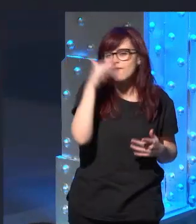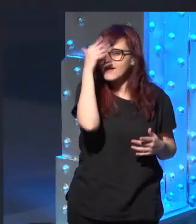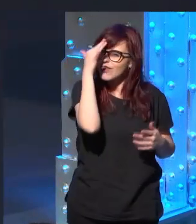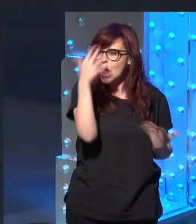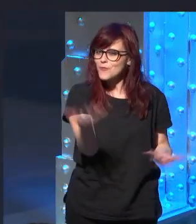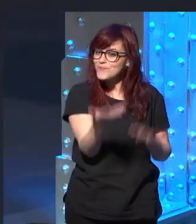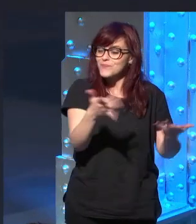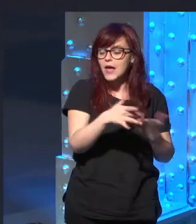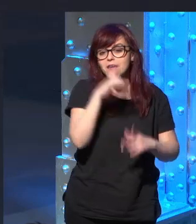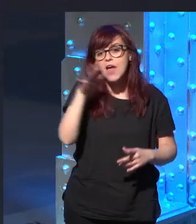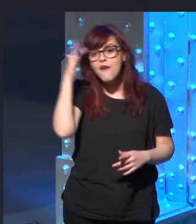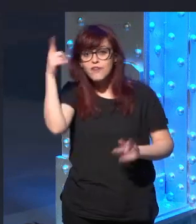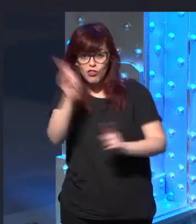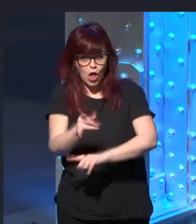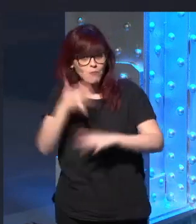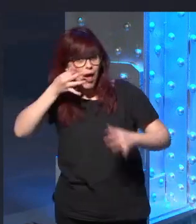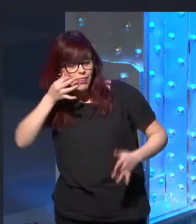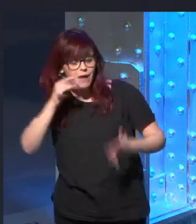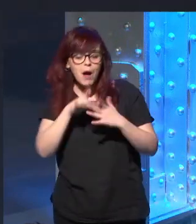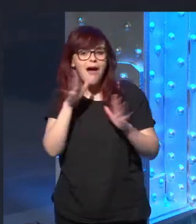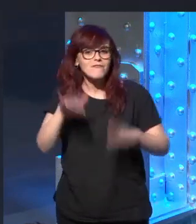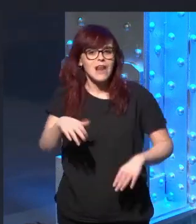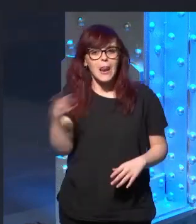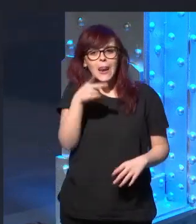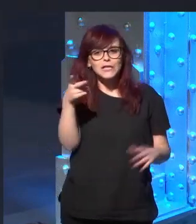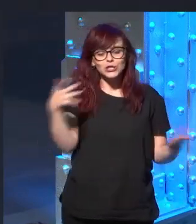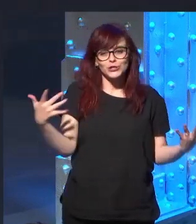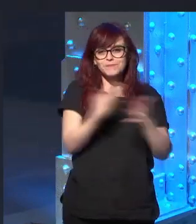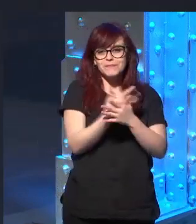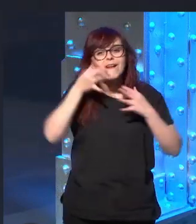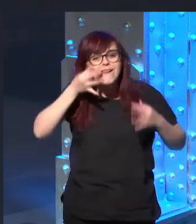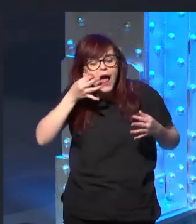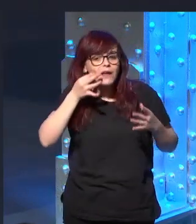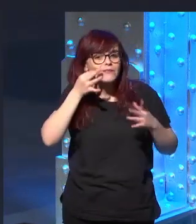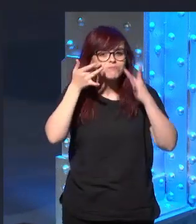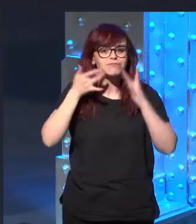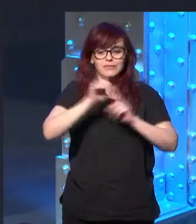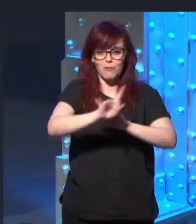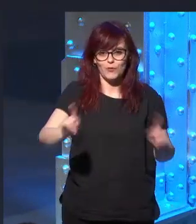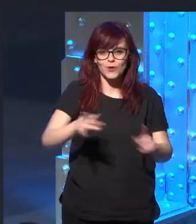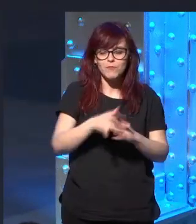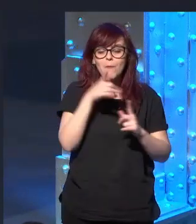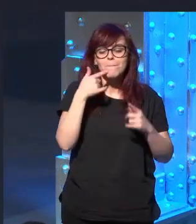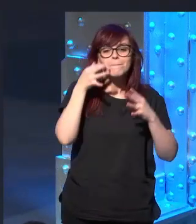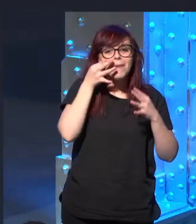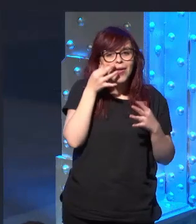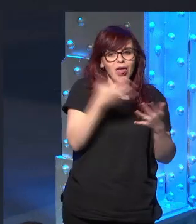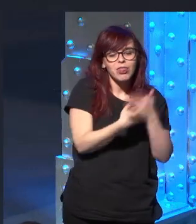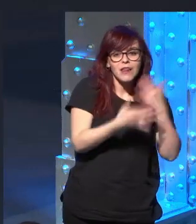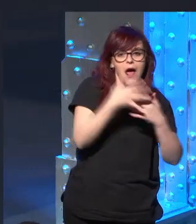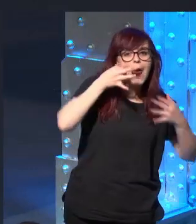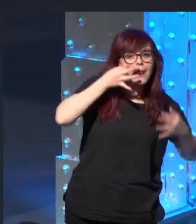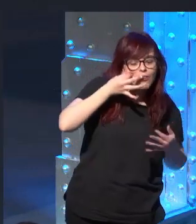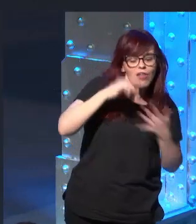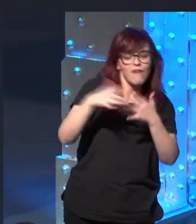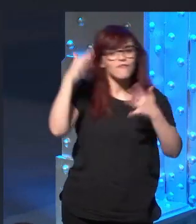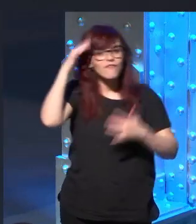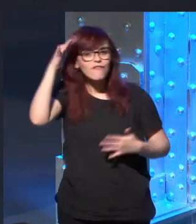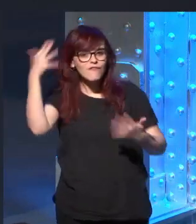del todo, y la no ficción, que tampoco lo es del todo, ¿no? Y siempre estoy mezclando esa realidad con la ficción. Para mí, desde el momento